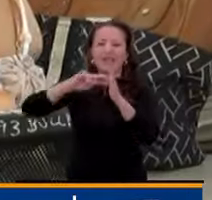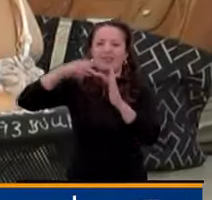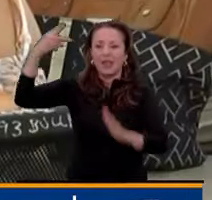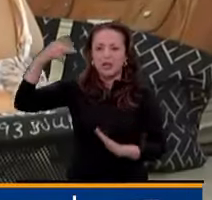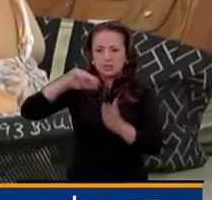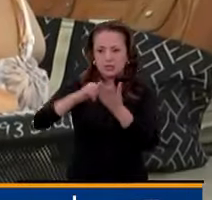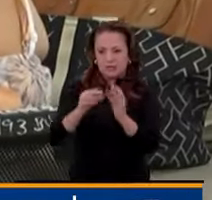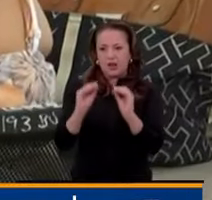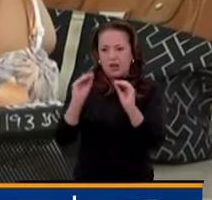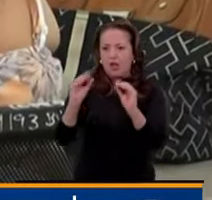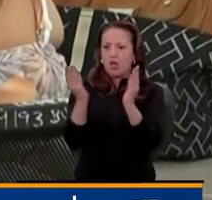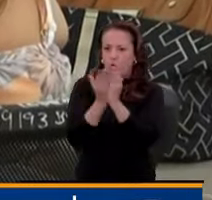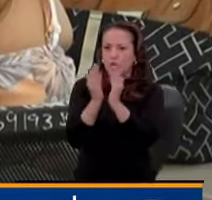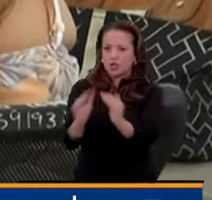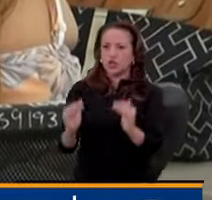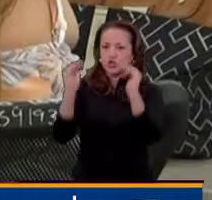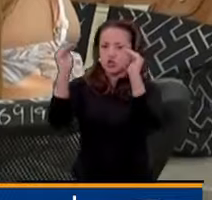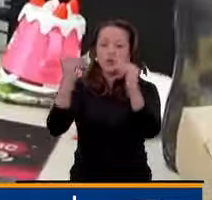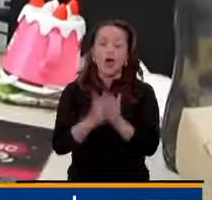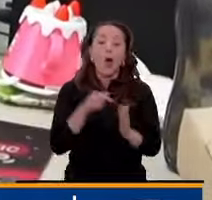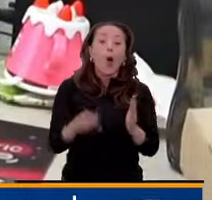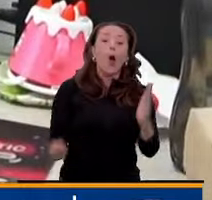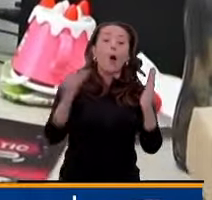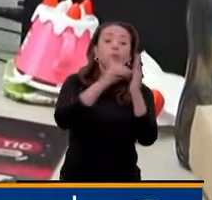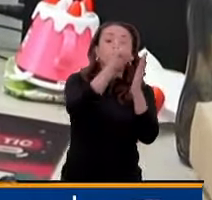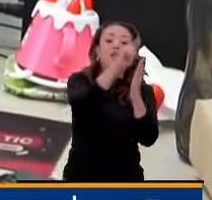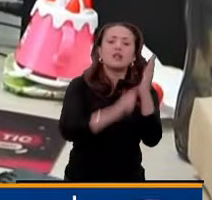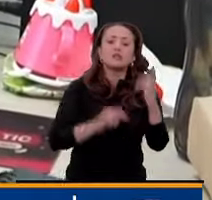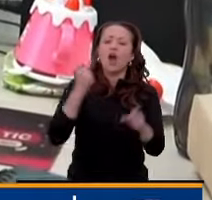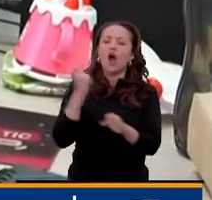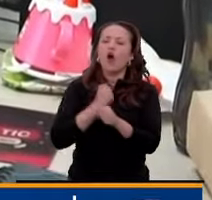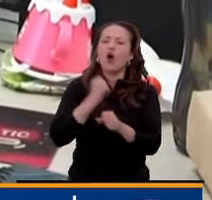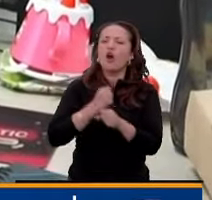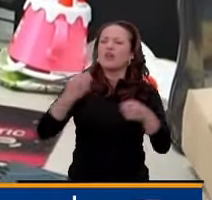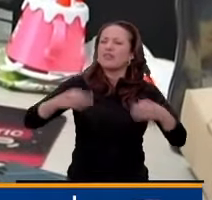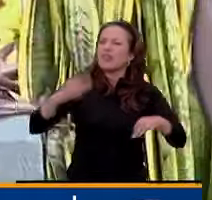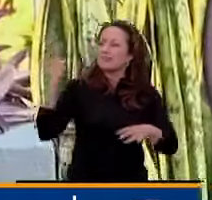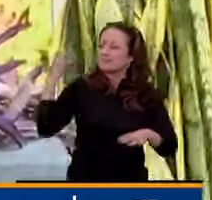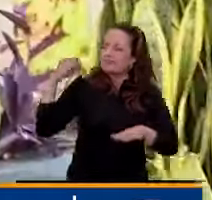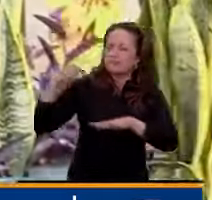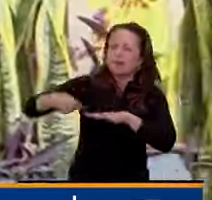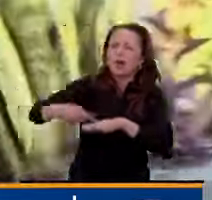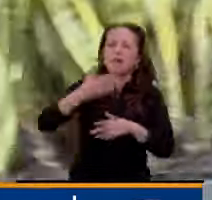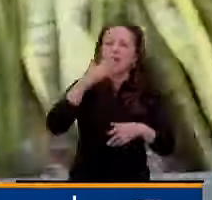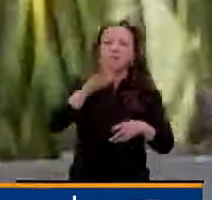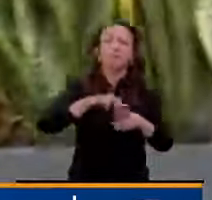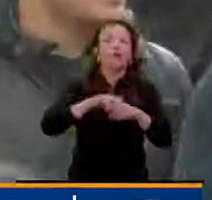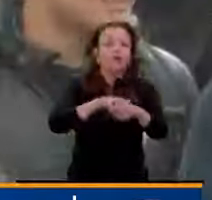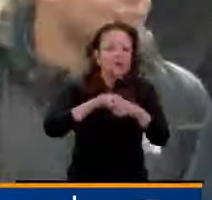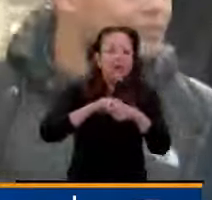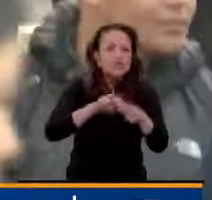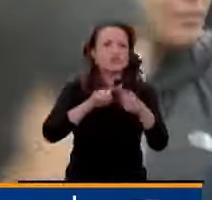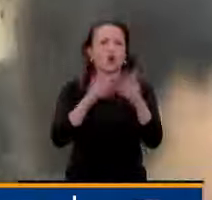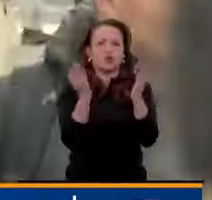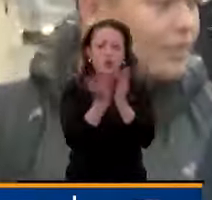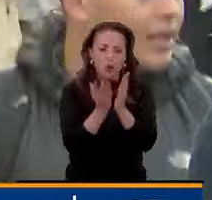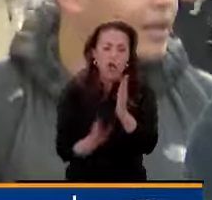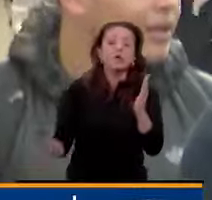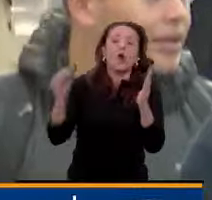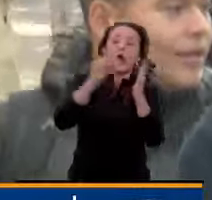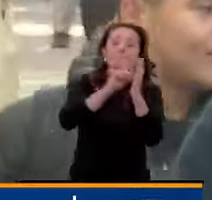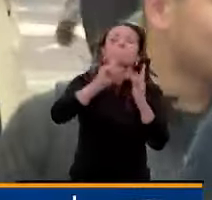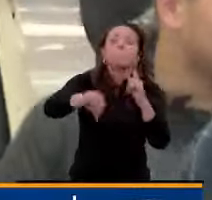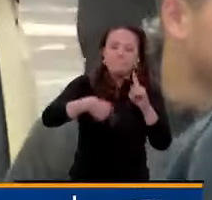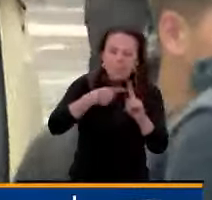superior. Dentro de la lista están incluidos oficios tradicionales para el sector administrativo, de transporte y de educación, pero también incluye algunos